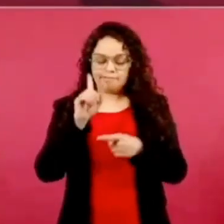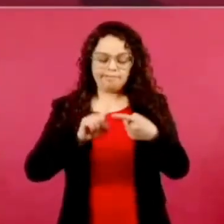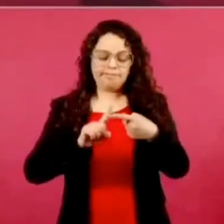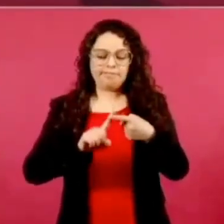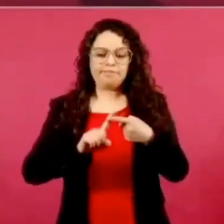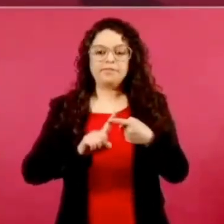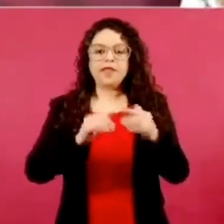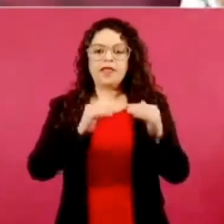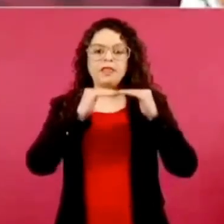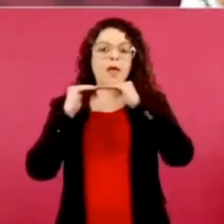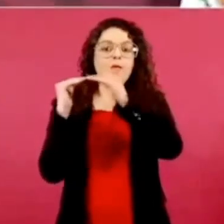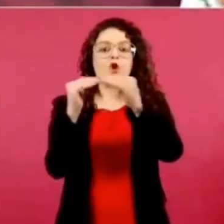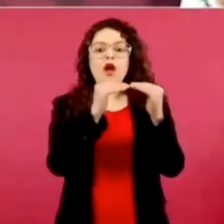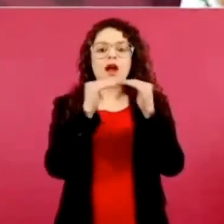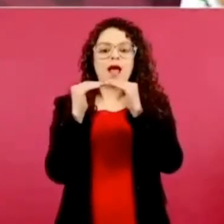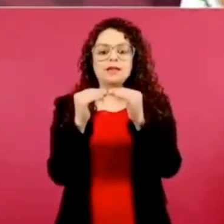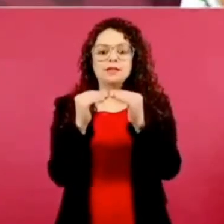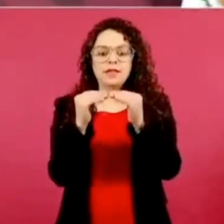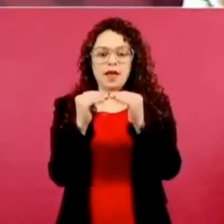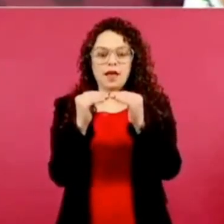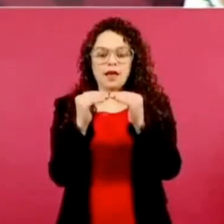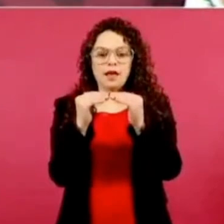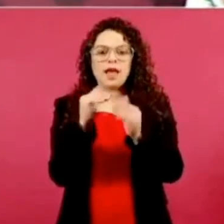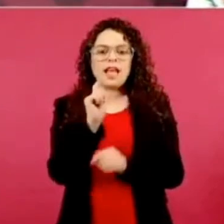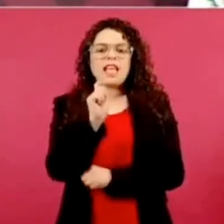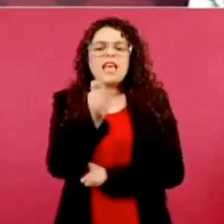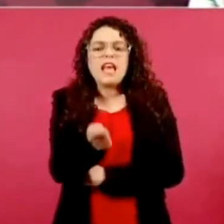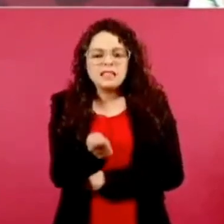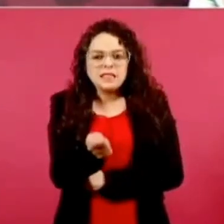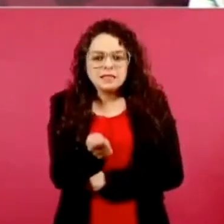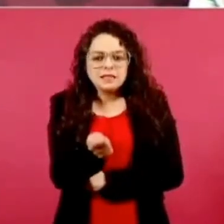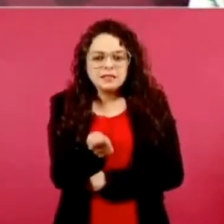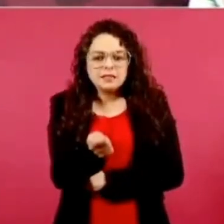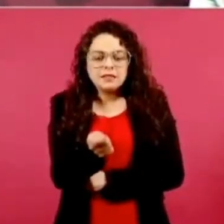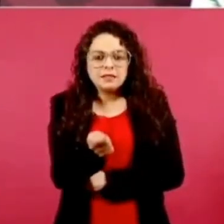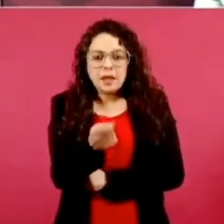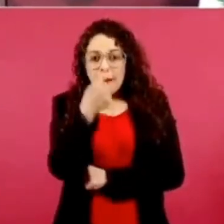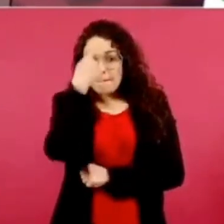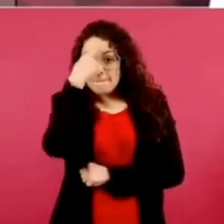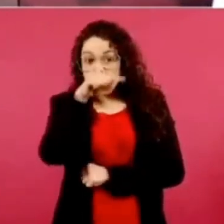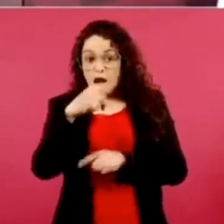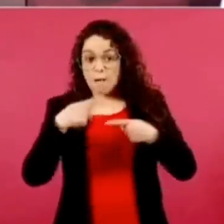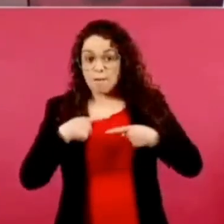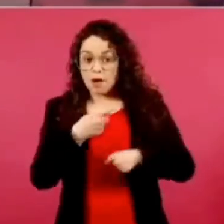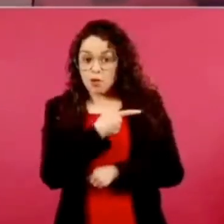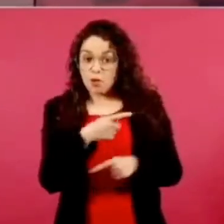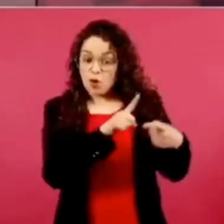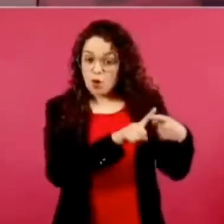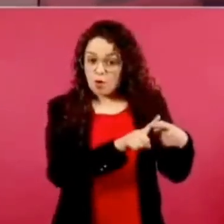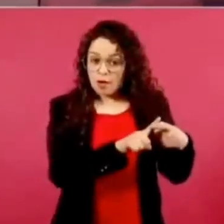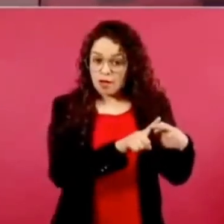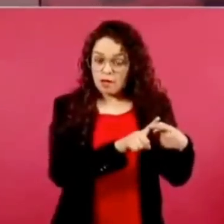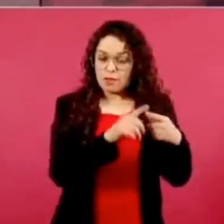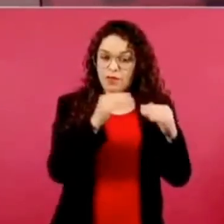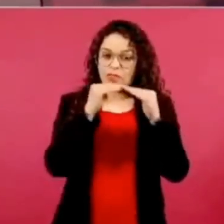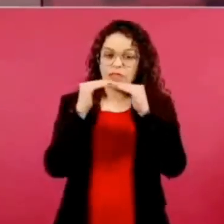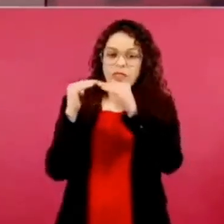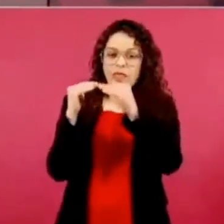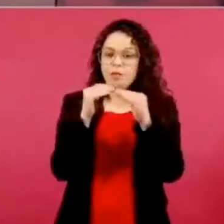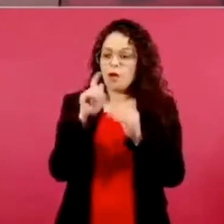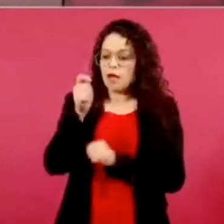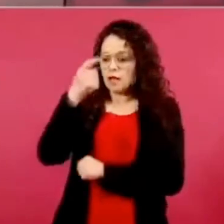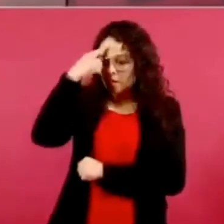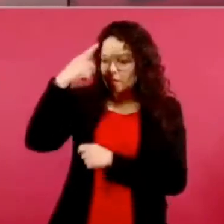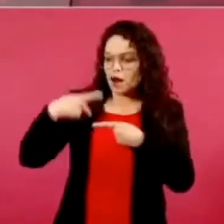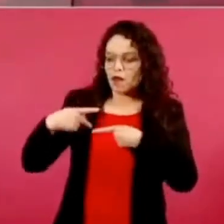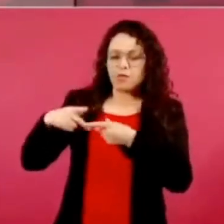para un pobre y lo que significa la democracia para una persona de clase